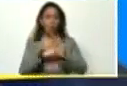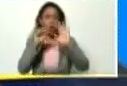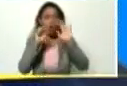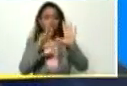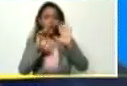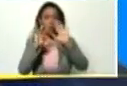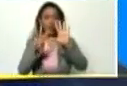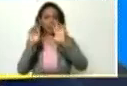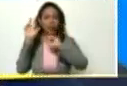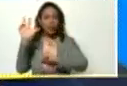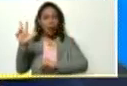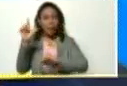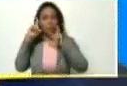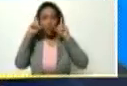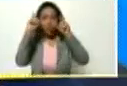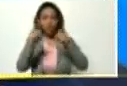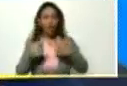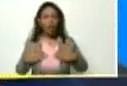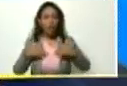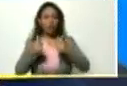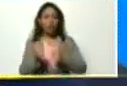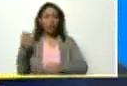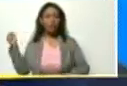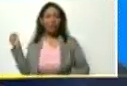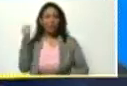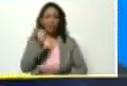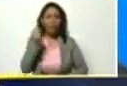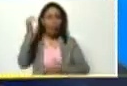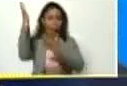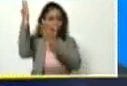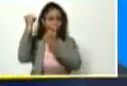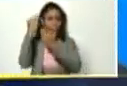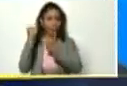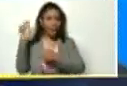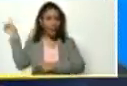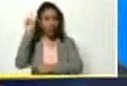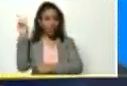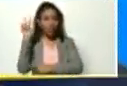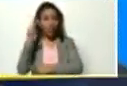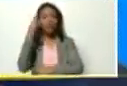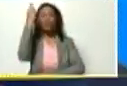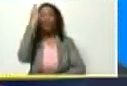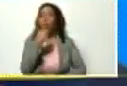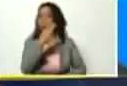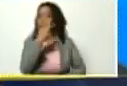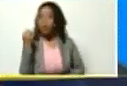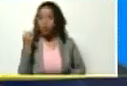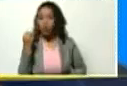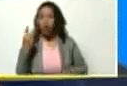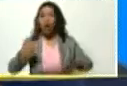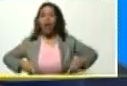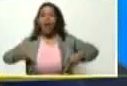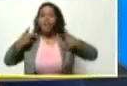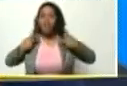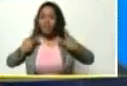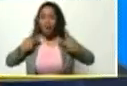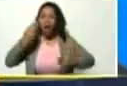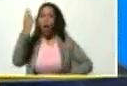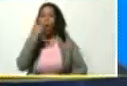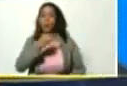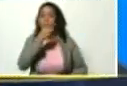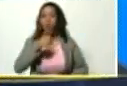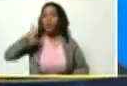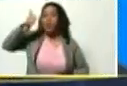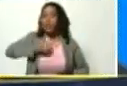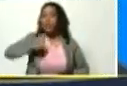3.893 profesionales de la salud que traen la esperanza para Venezuela, el compromiso con la vida, el compromiso de